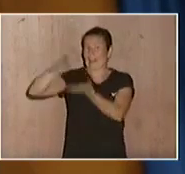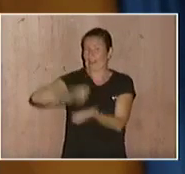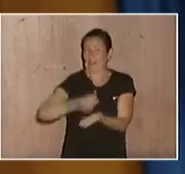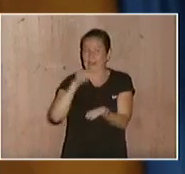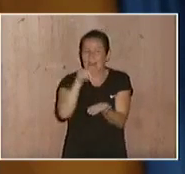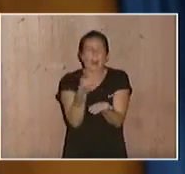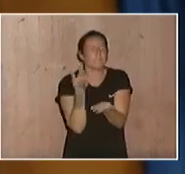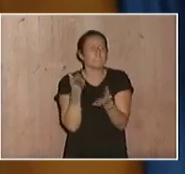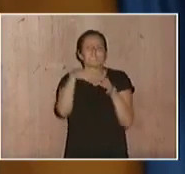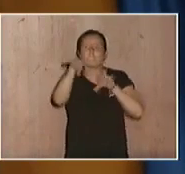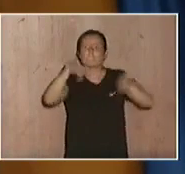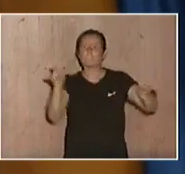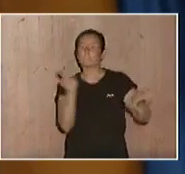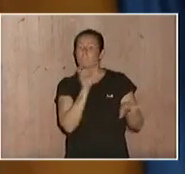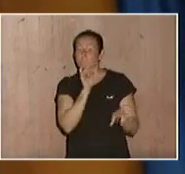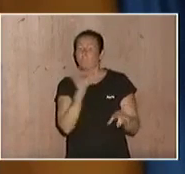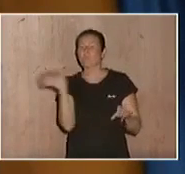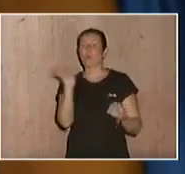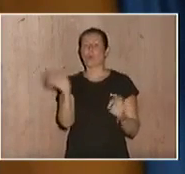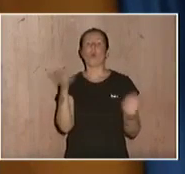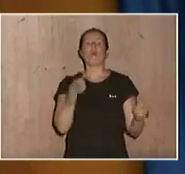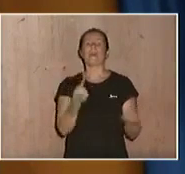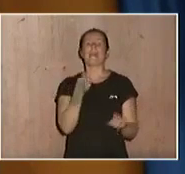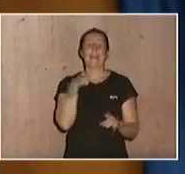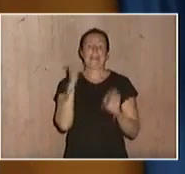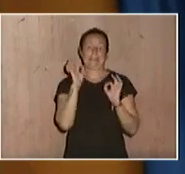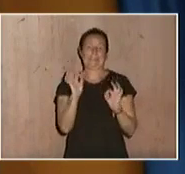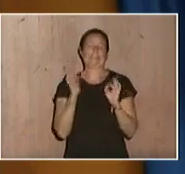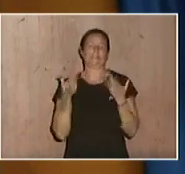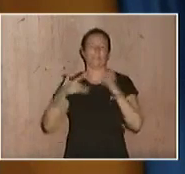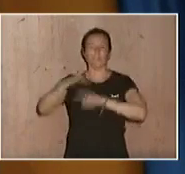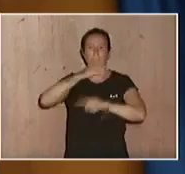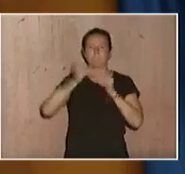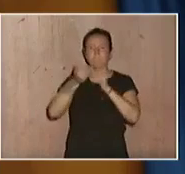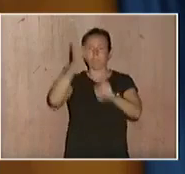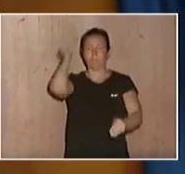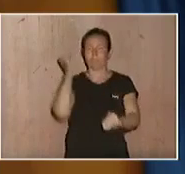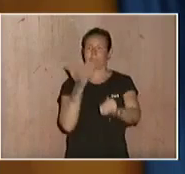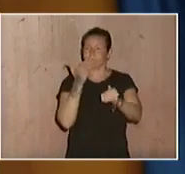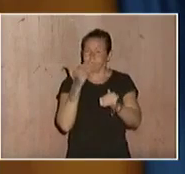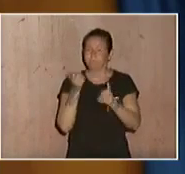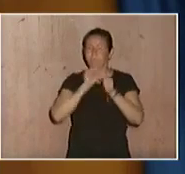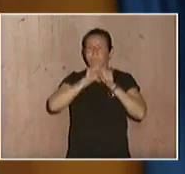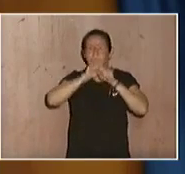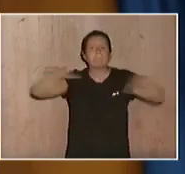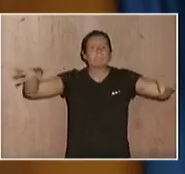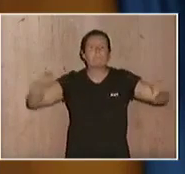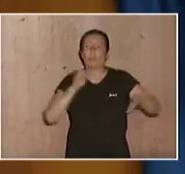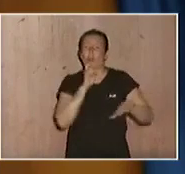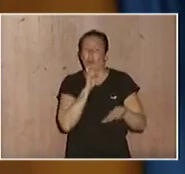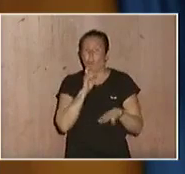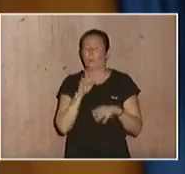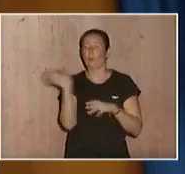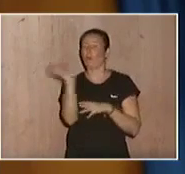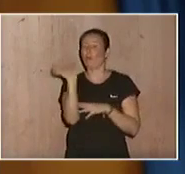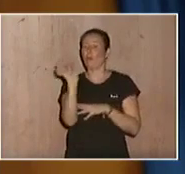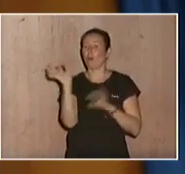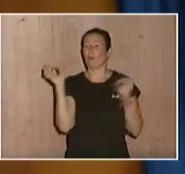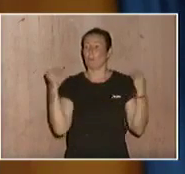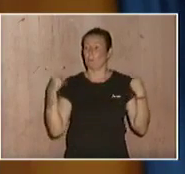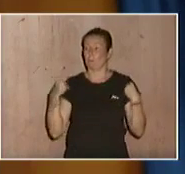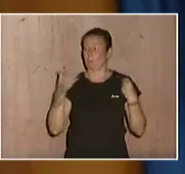de emisión de gases de efecto invernadero entre diferentes países o regiones, o la distribución del espectro